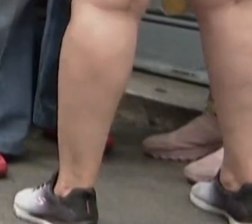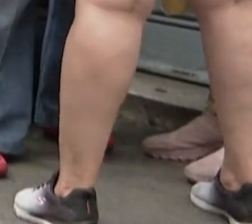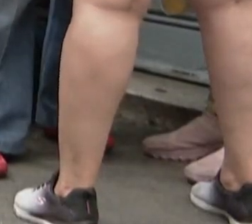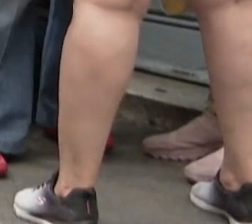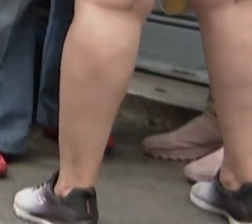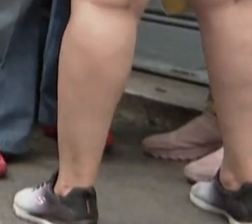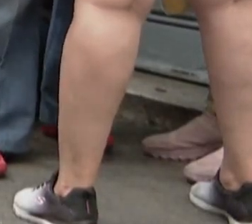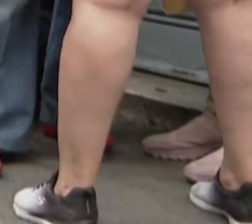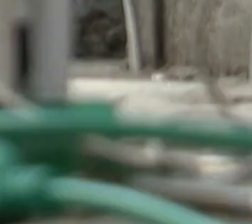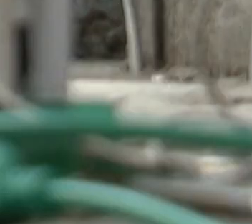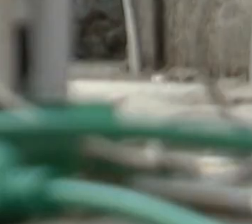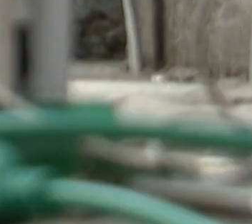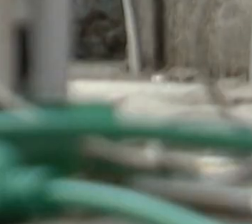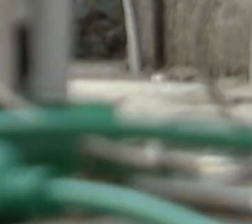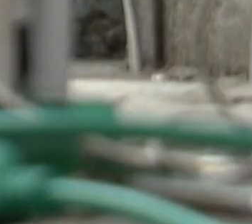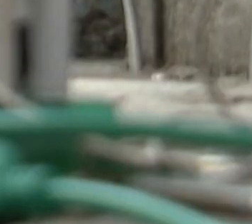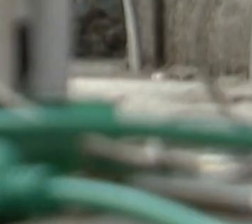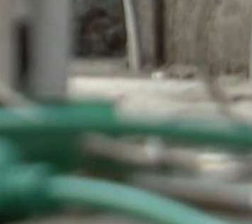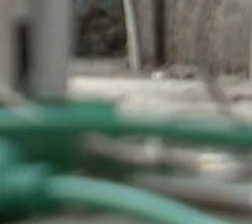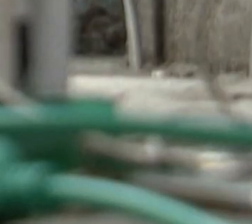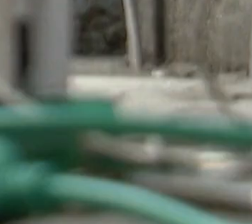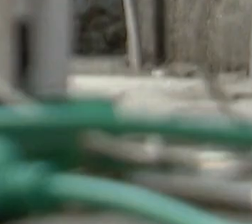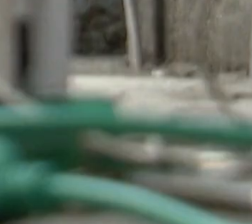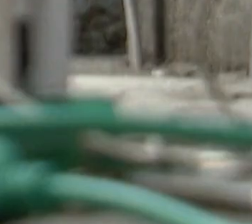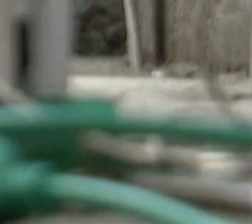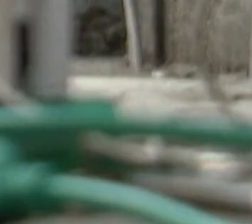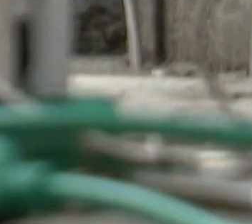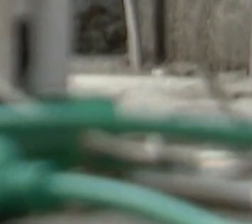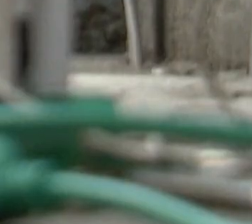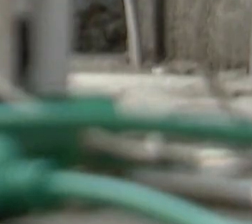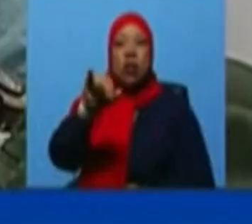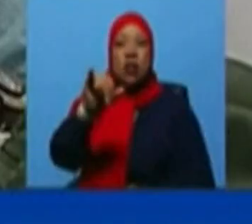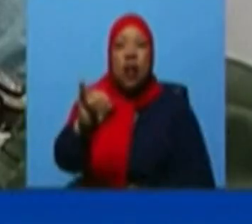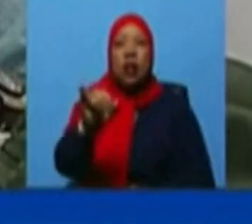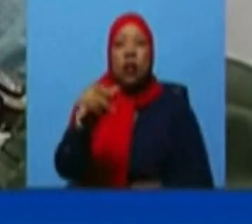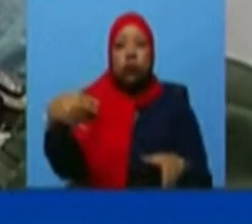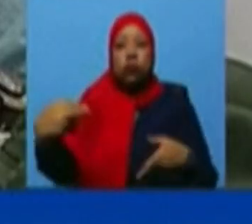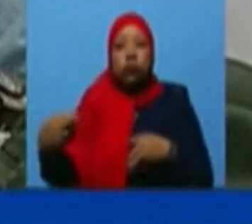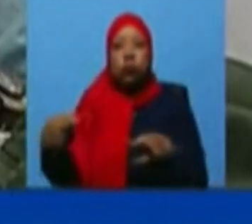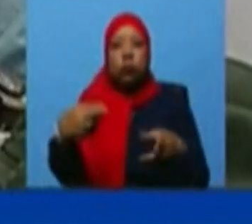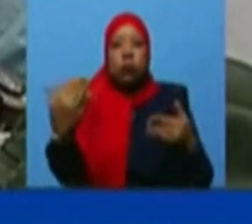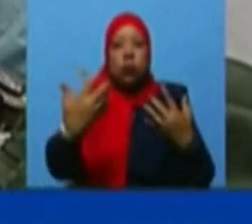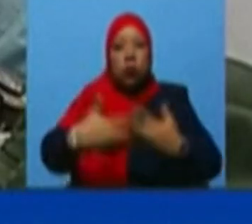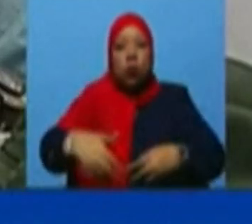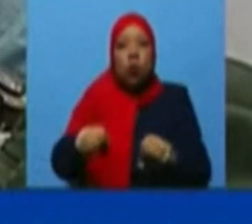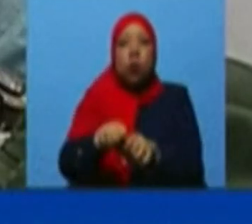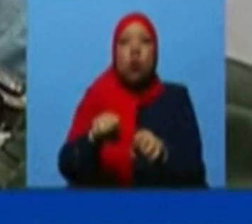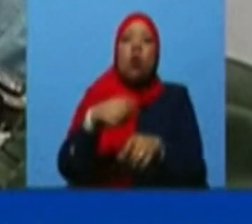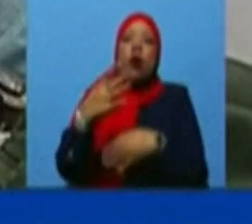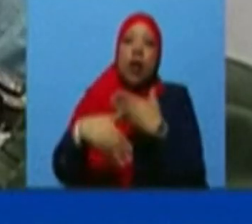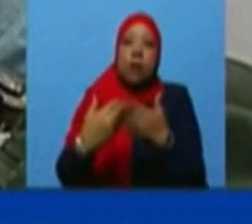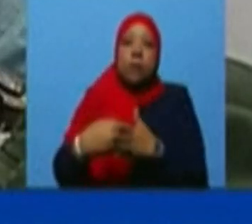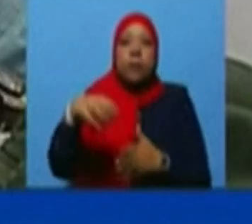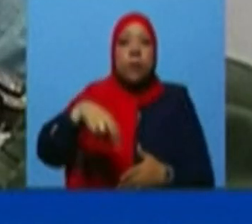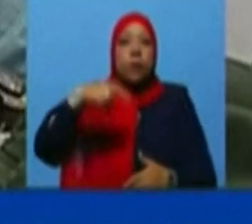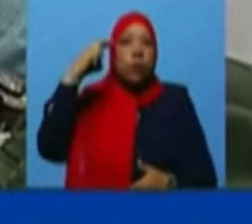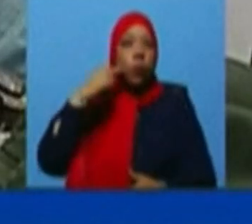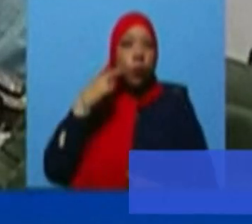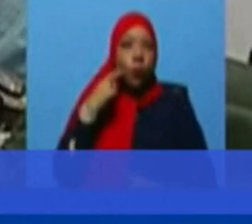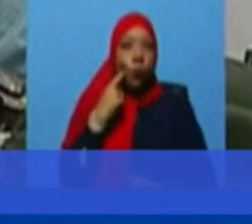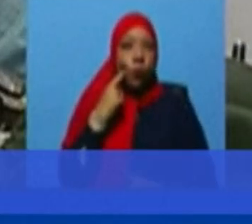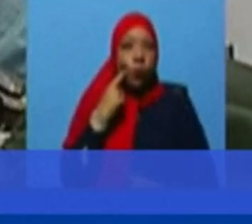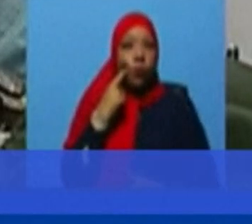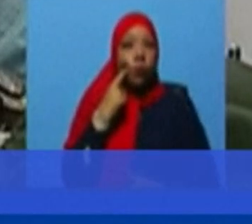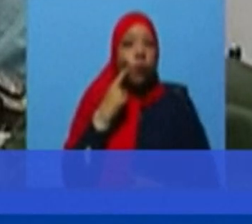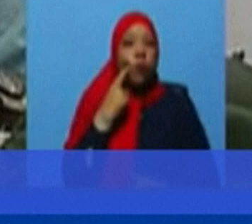atribuyó el apagón a un sabotaje de la oposición en medio de sus denuncias de fraude electoral. Es un ataque alevoso, es un